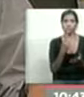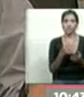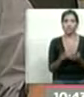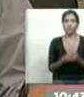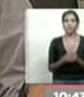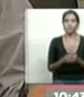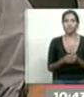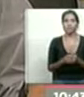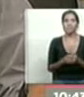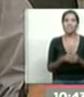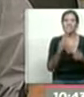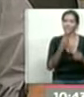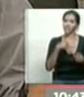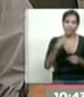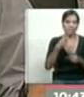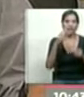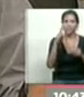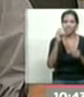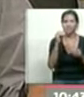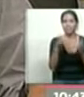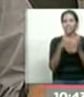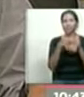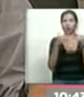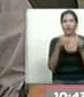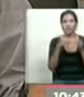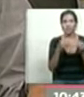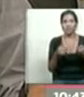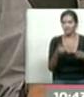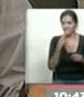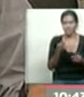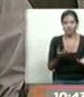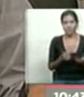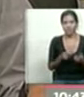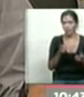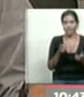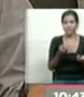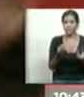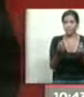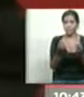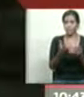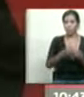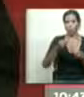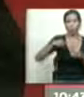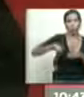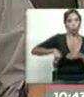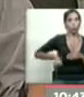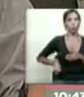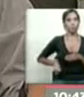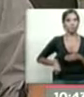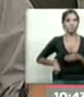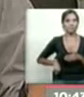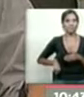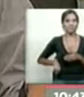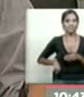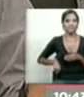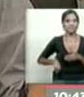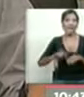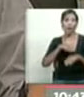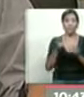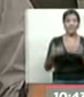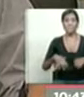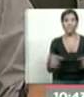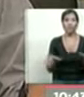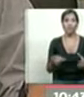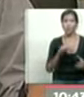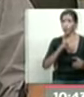dijeron que iban a pagar $20,000, pero, o sea, eso dijo Richard Branson, pero él se quedó con la plata. Obvio, microbio. Obviamente no es que, que porque como él es millonario, él no